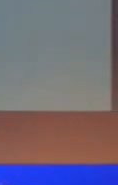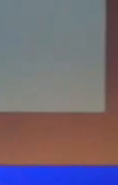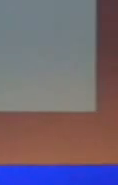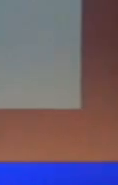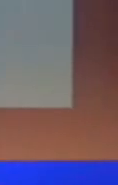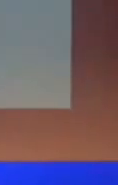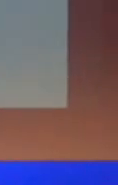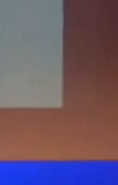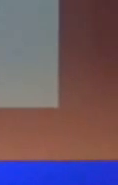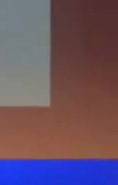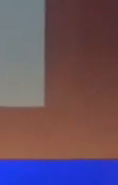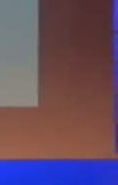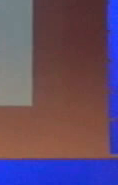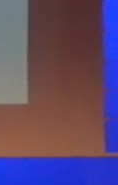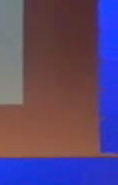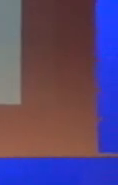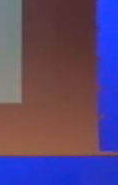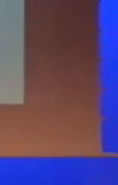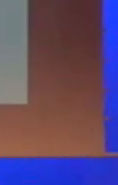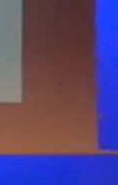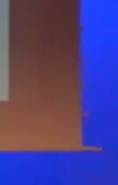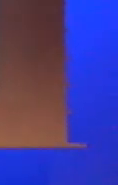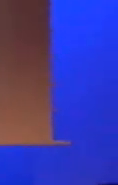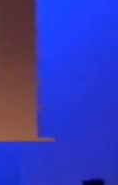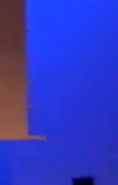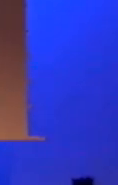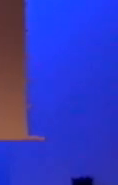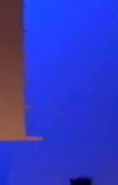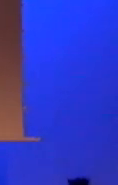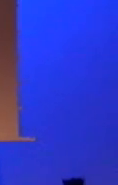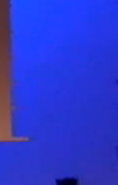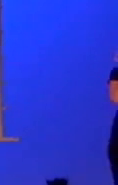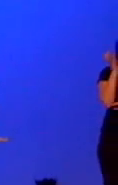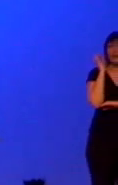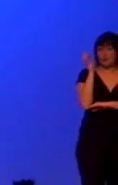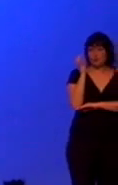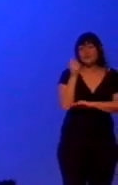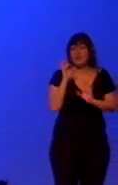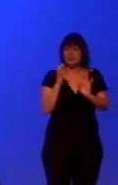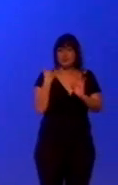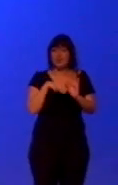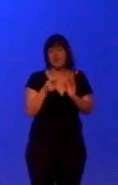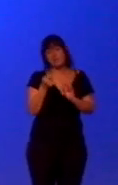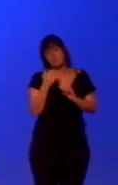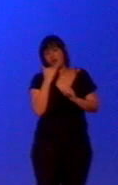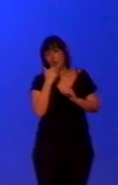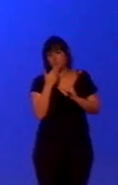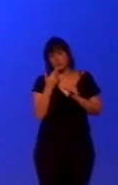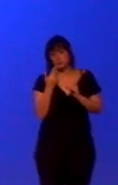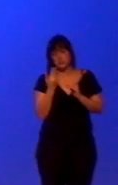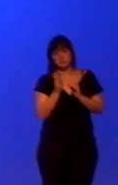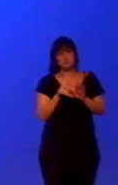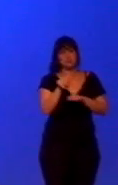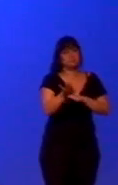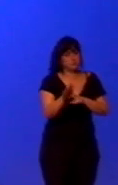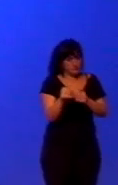trato distinto quiero decir con ello que lo que hace la convención y ya adelanto una de las cosas que iba a decir al final es abordar